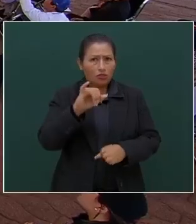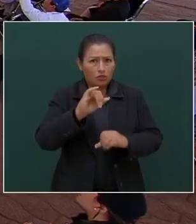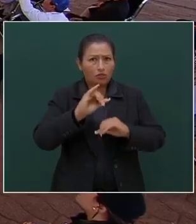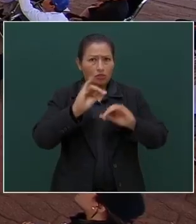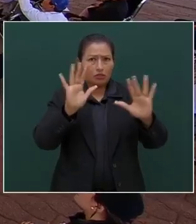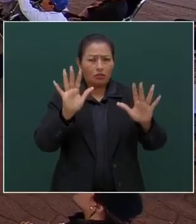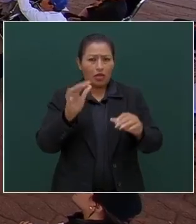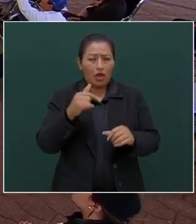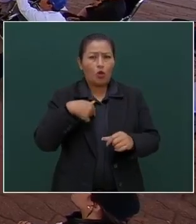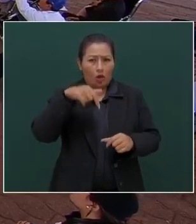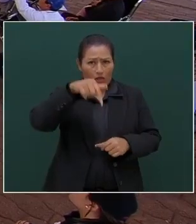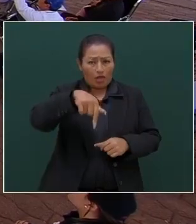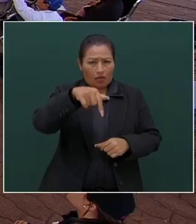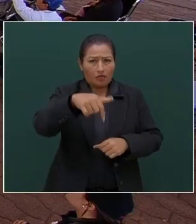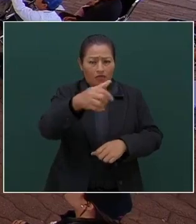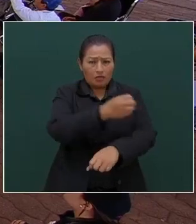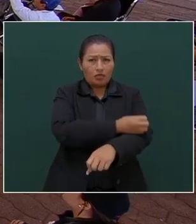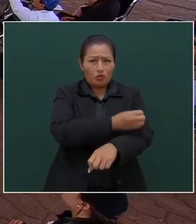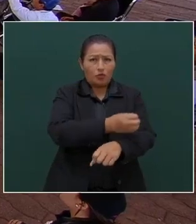van